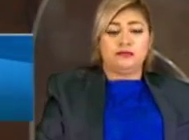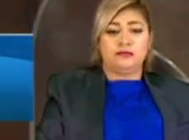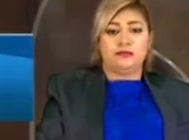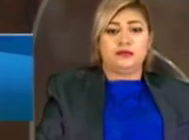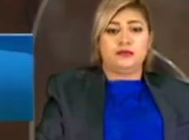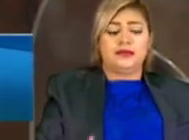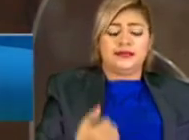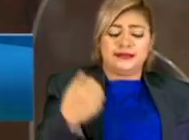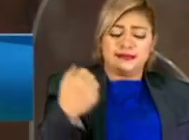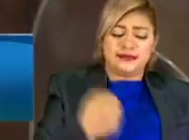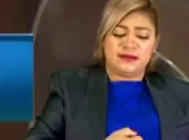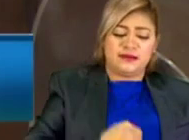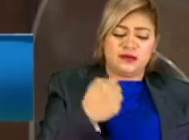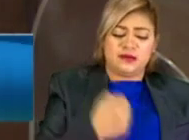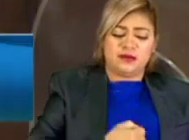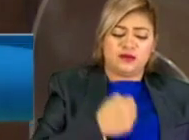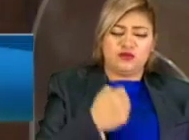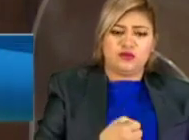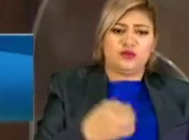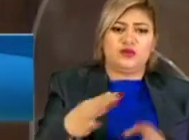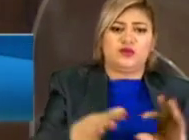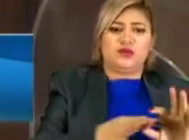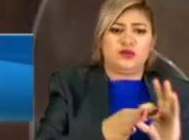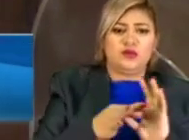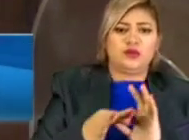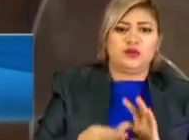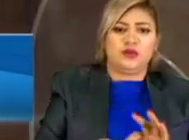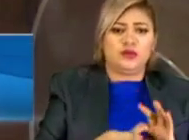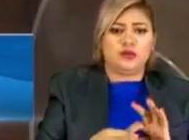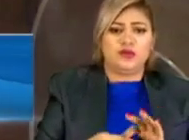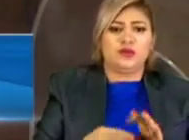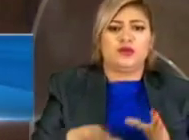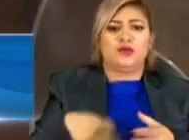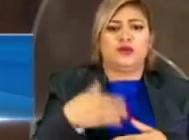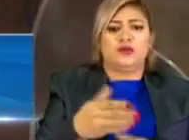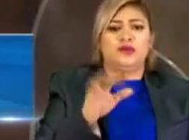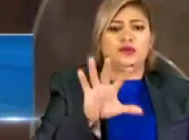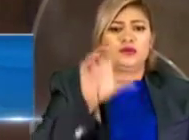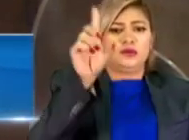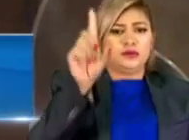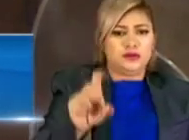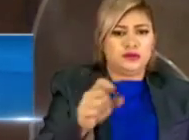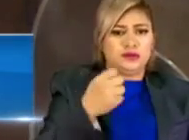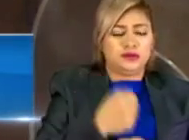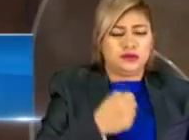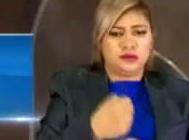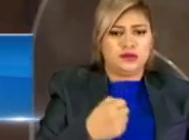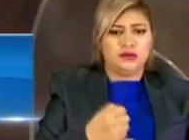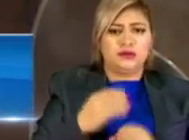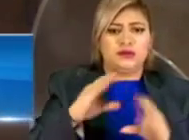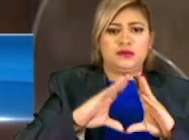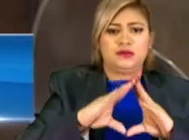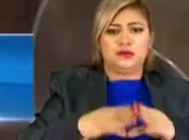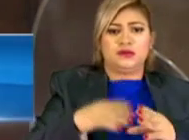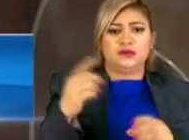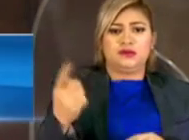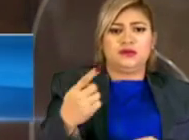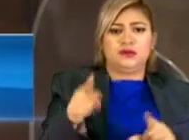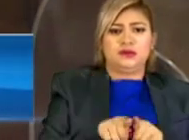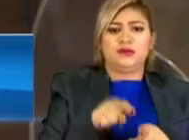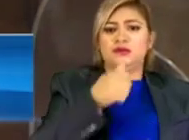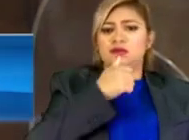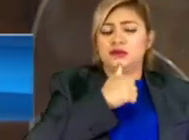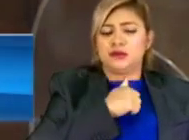hemos trabajado conjuntamente. Y después de 5 meses de trabajo, la Comisión Público-Privado de Alto